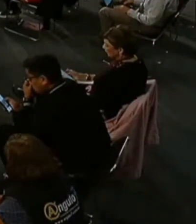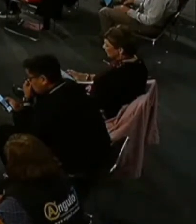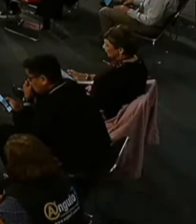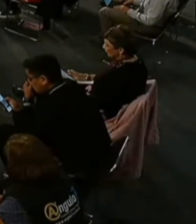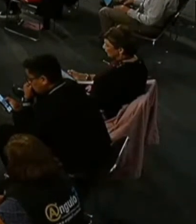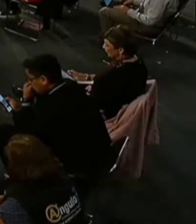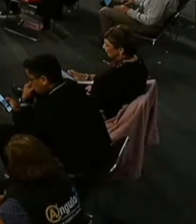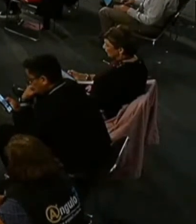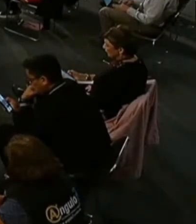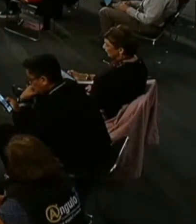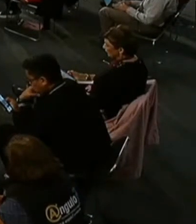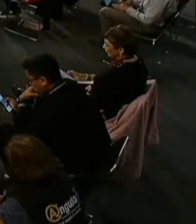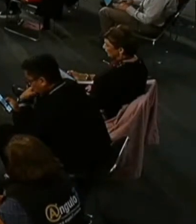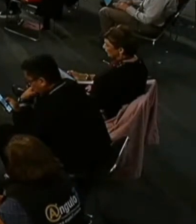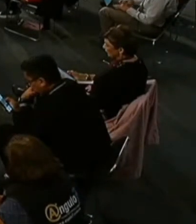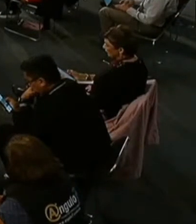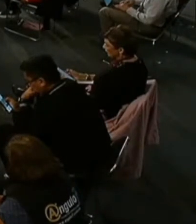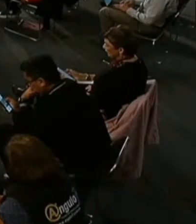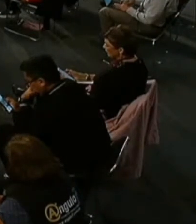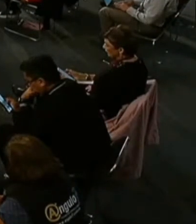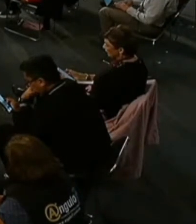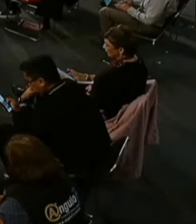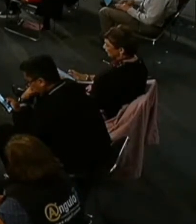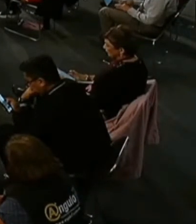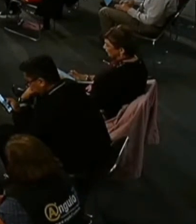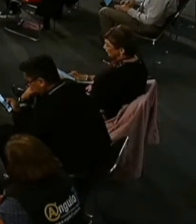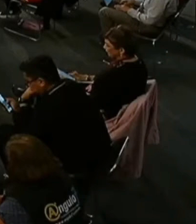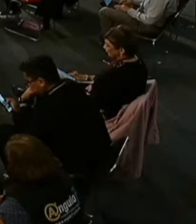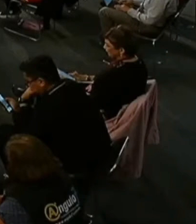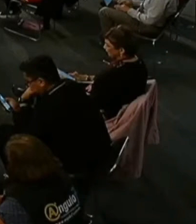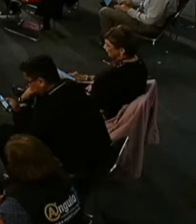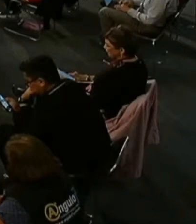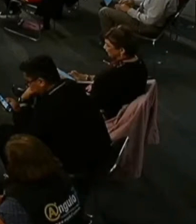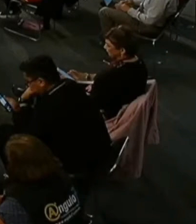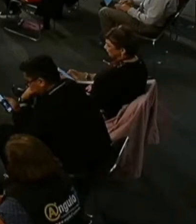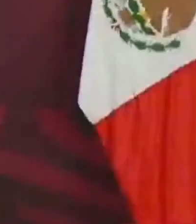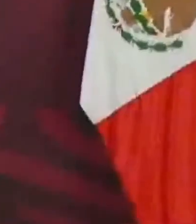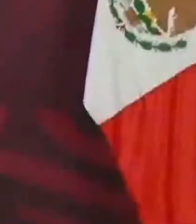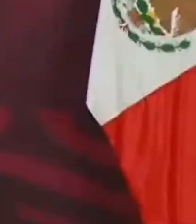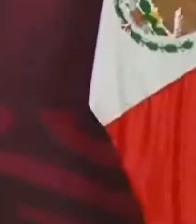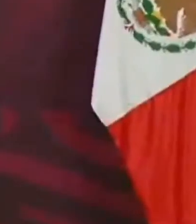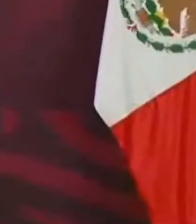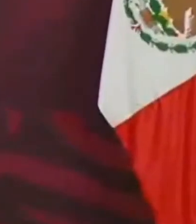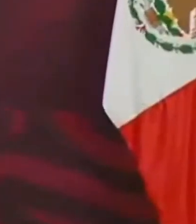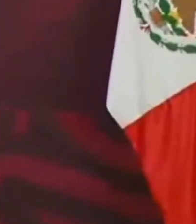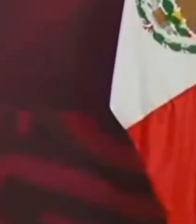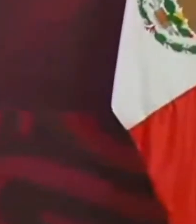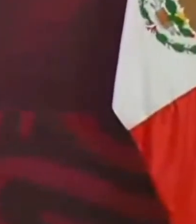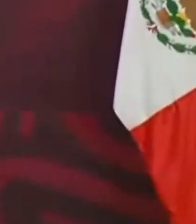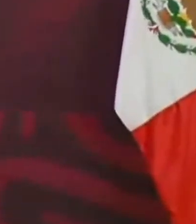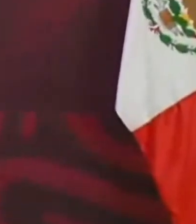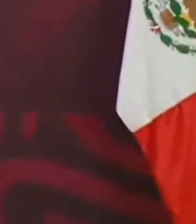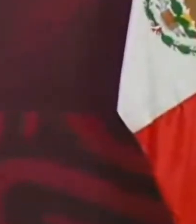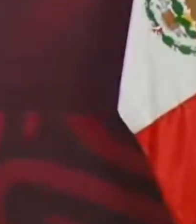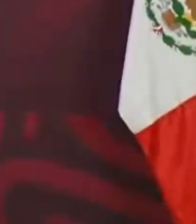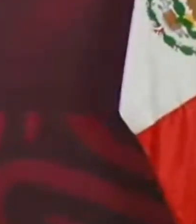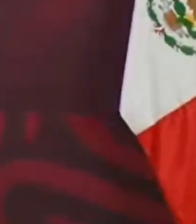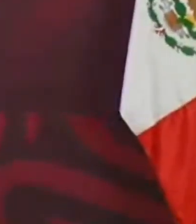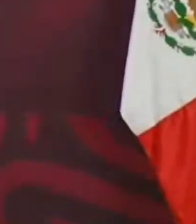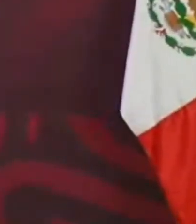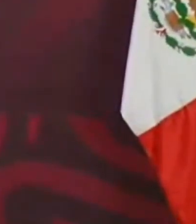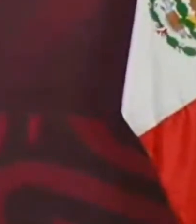notas, o la nota dice una cosa y la cabeza o